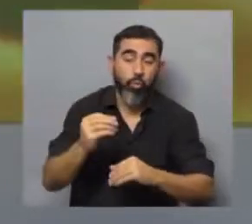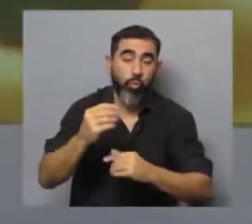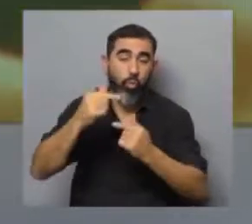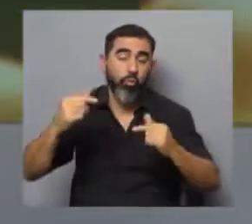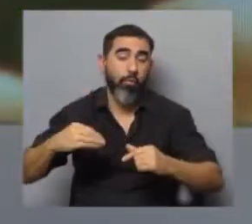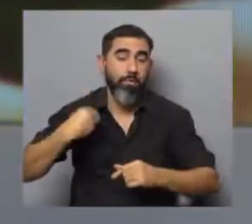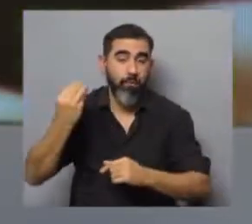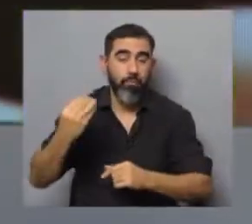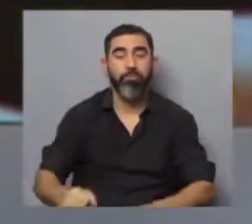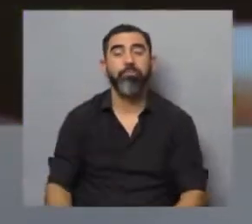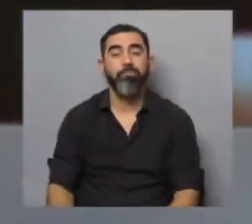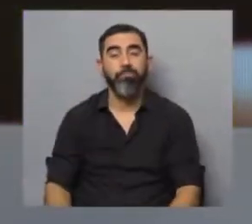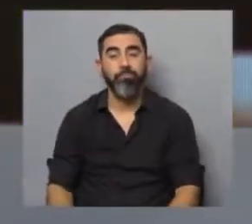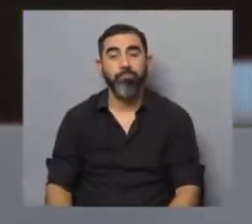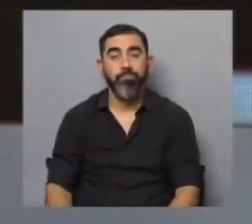organismos,